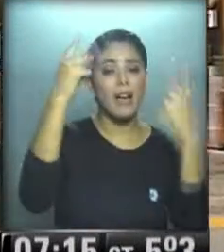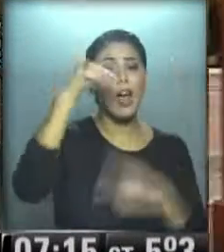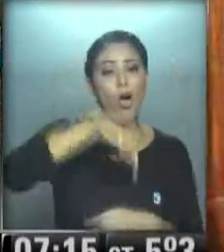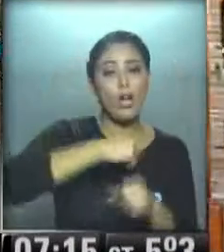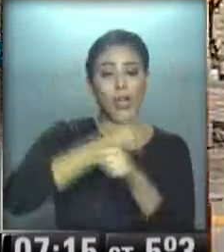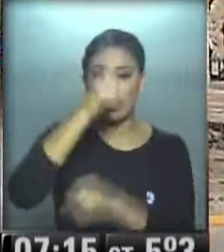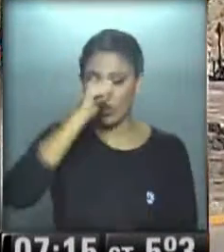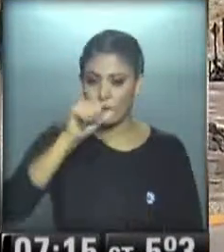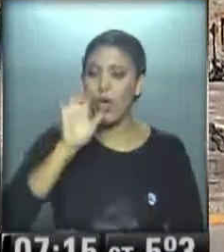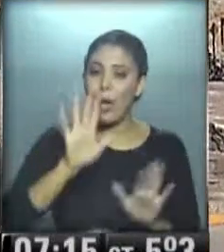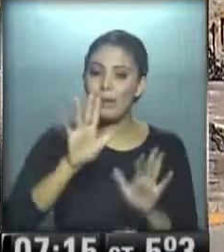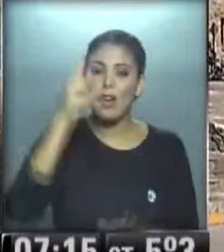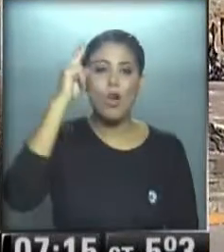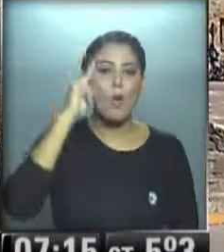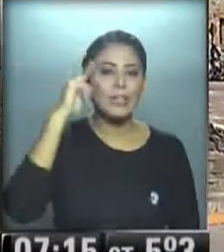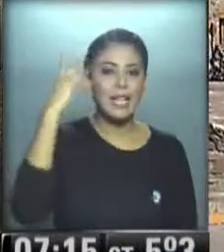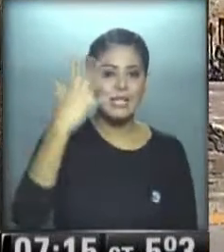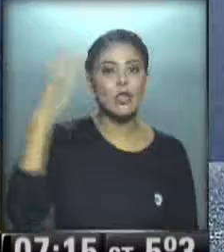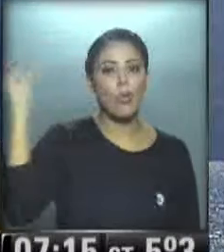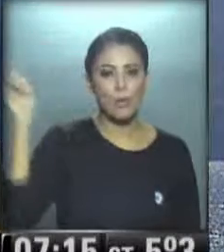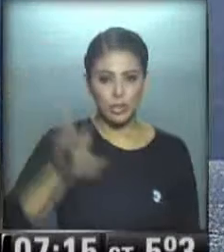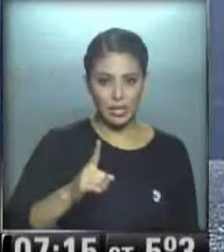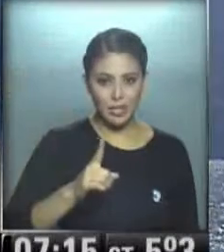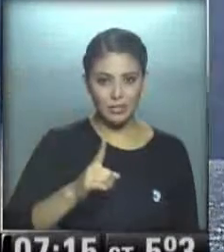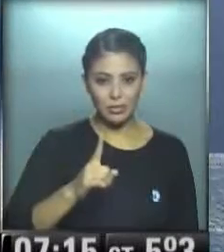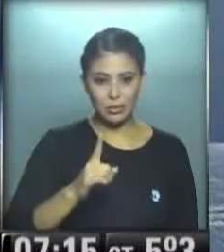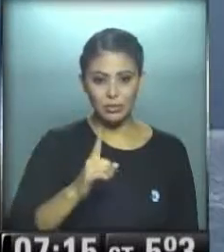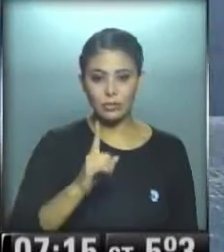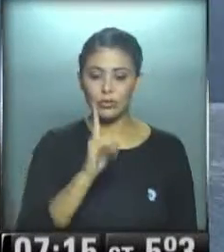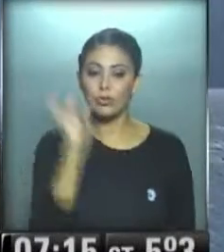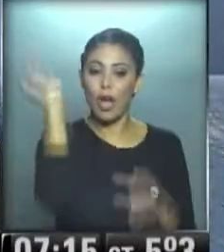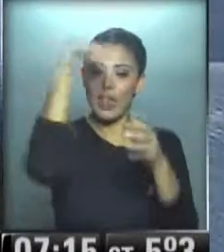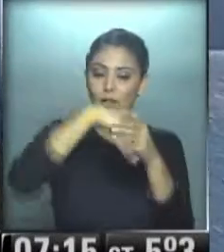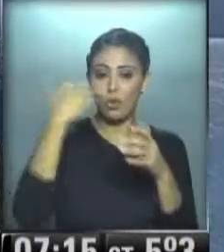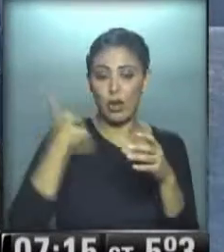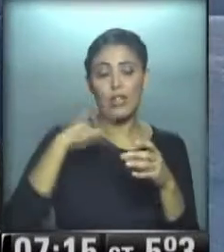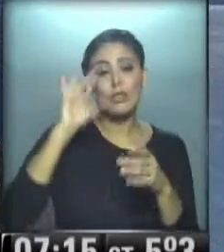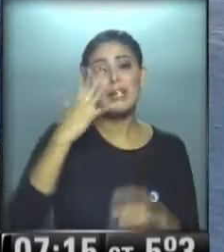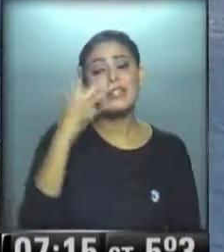y el domingo, se espera que el 95% lo haga fronteras